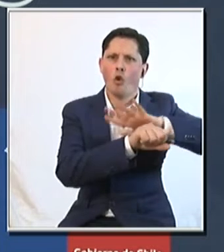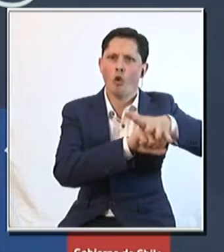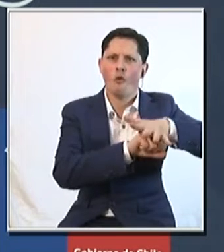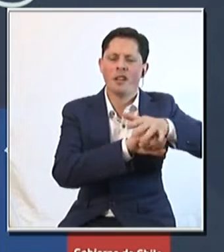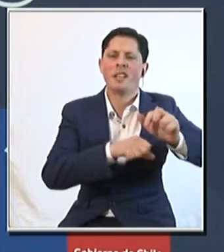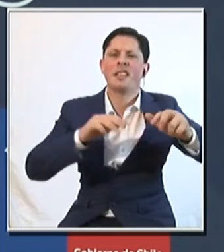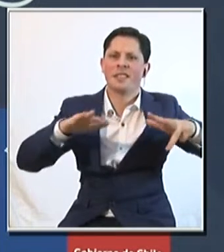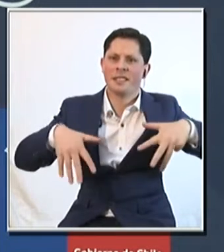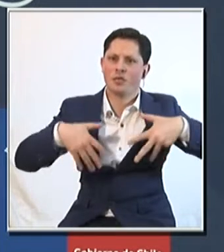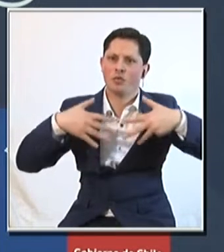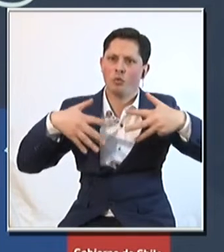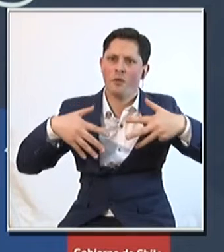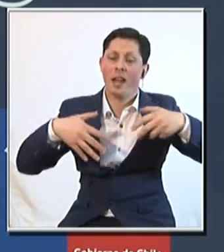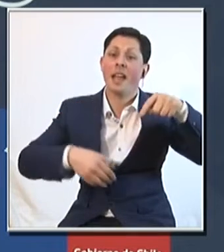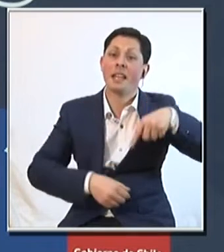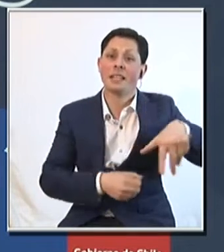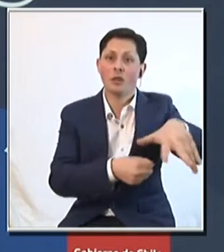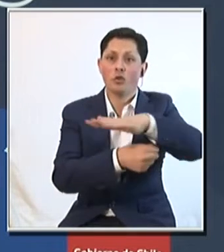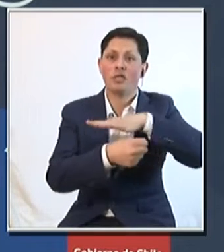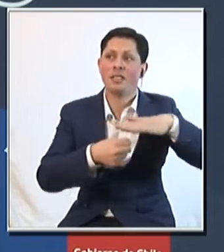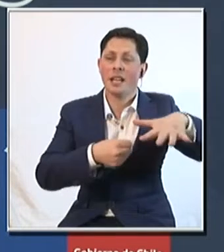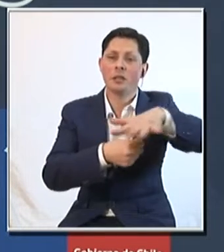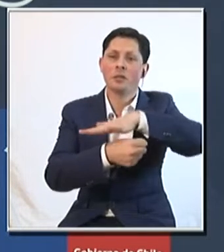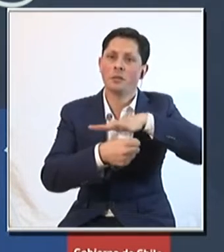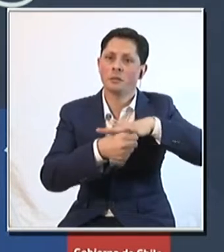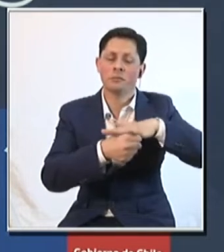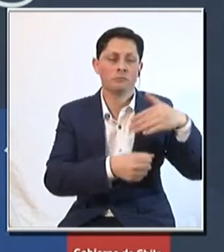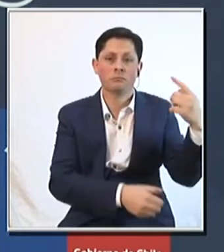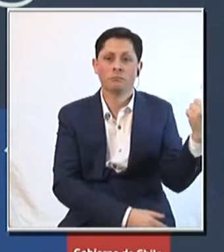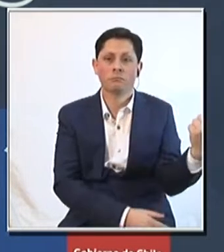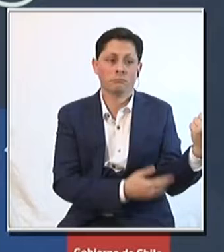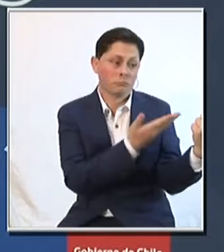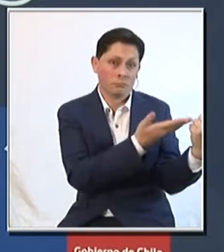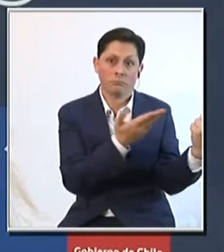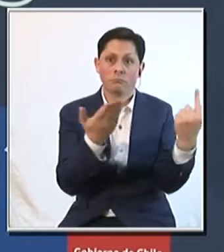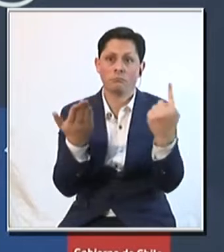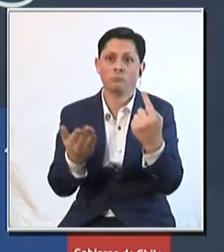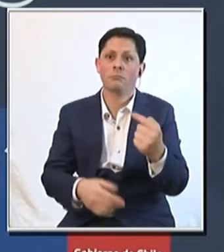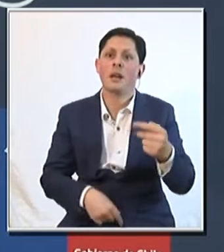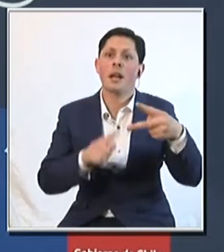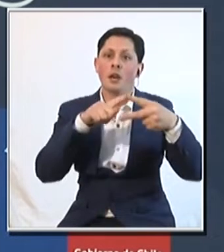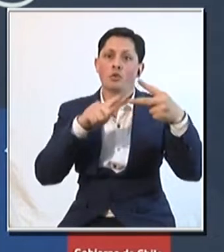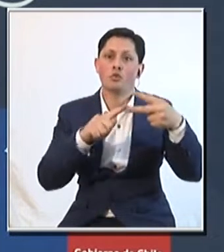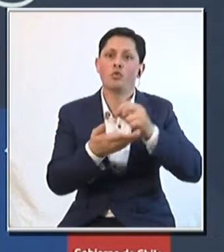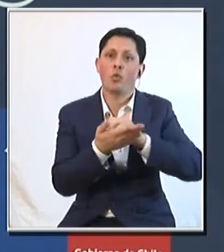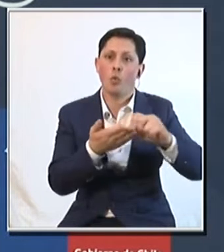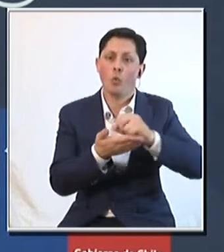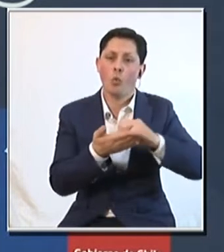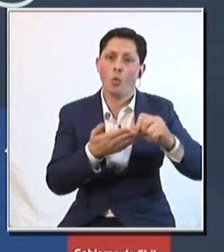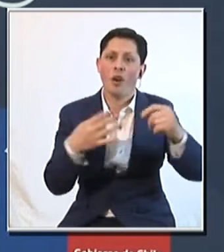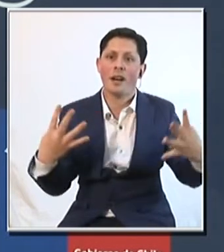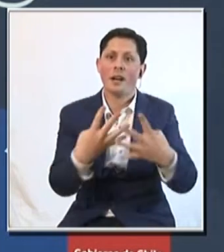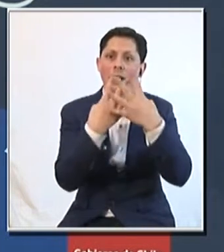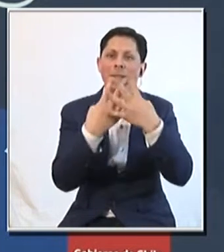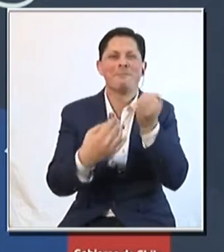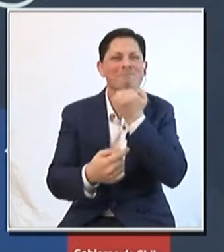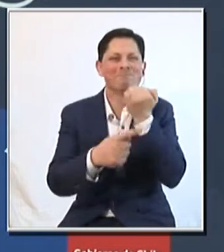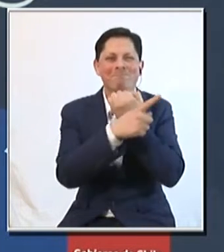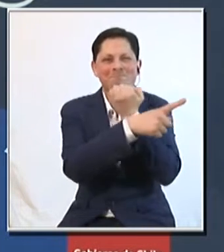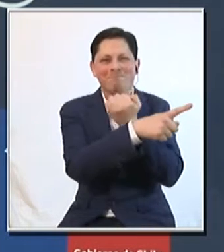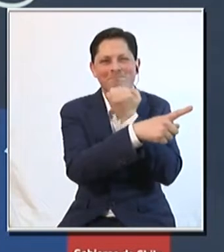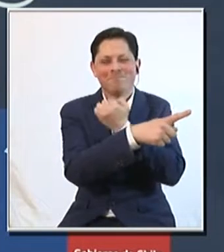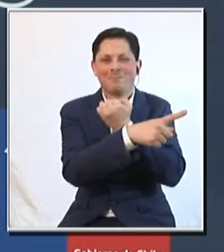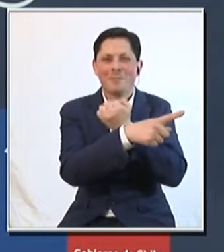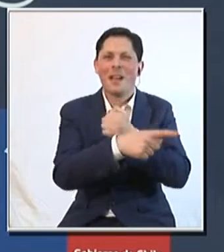COVID-19. En este contexto, quiero dar el paso al subsecretario de Salud Pública, de Redes Asistenciales, Fernando